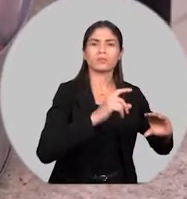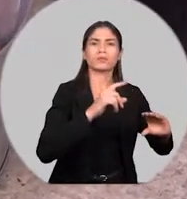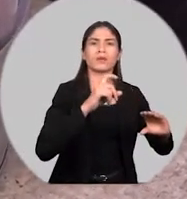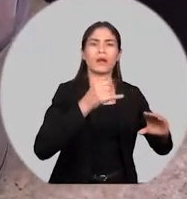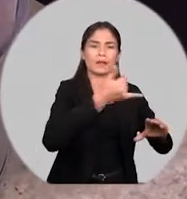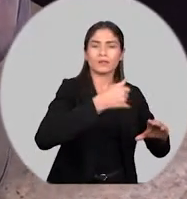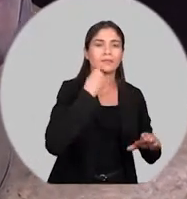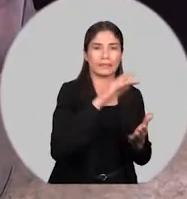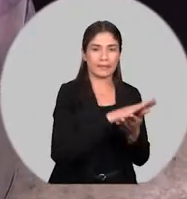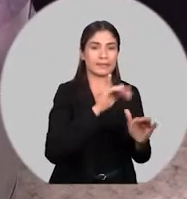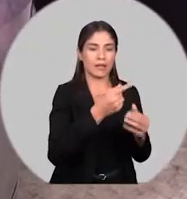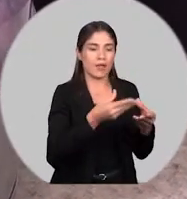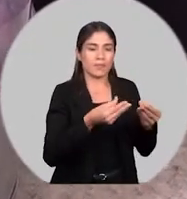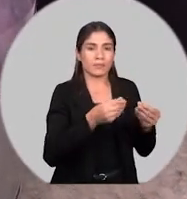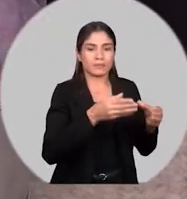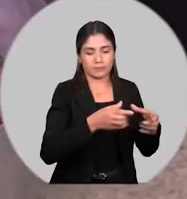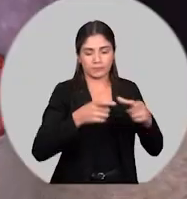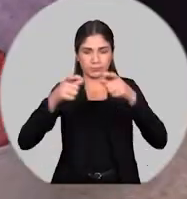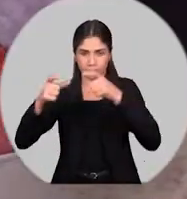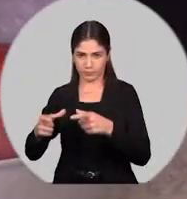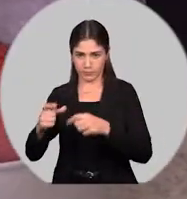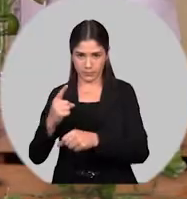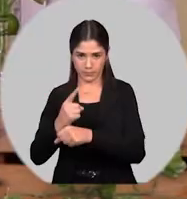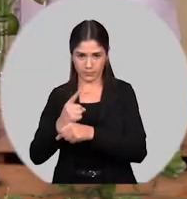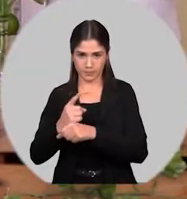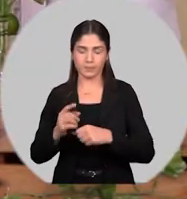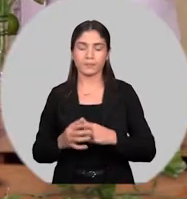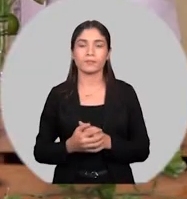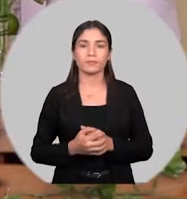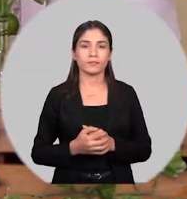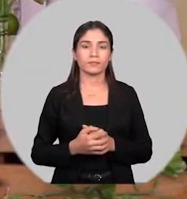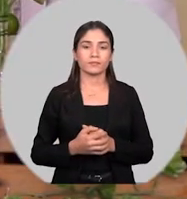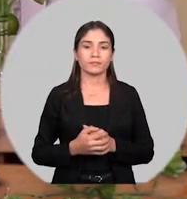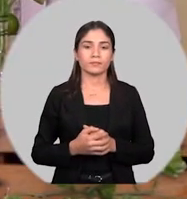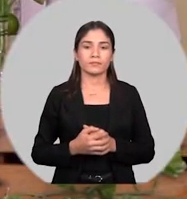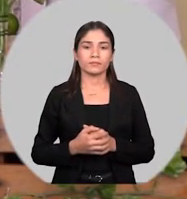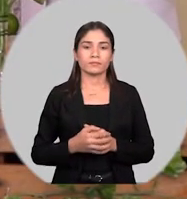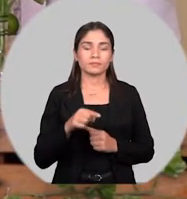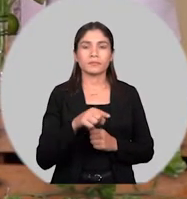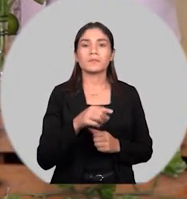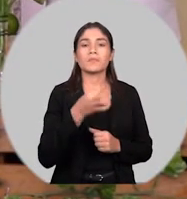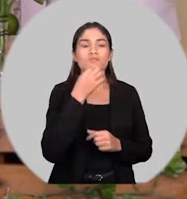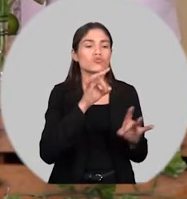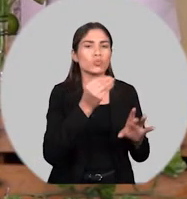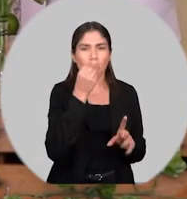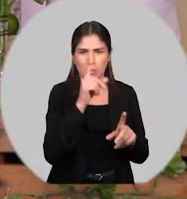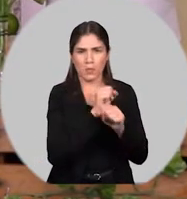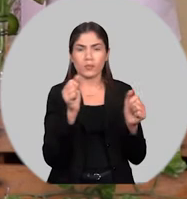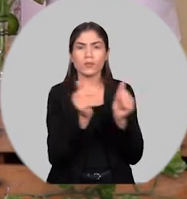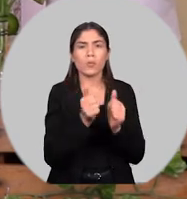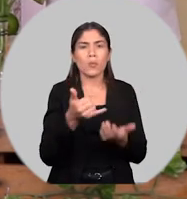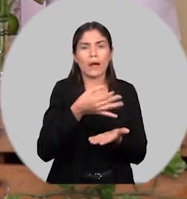la consistencia es súper, súper húmeda. Es una delicia. Así, solo sin la crema, con café, esto